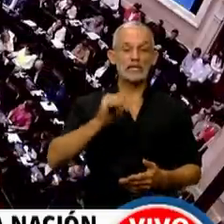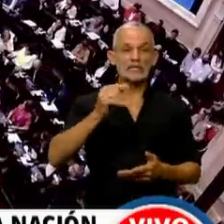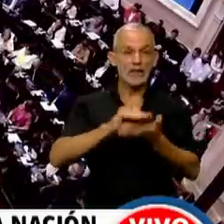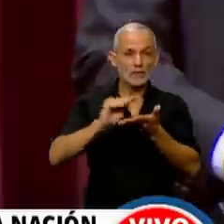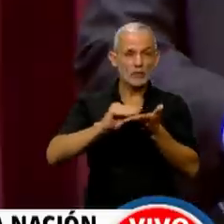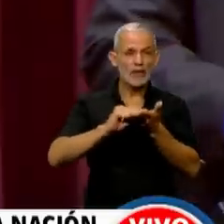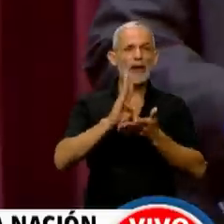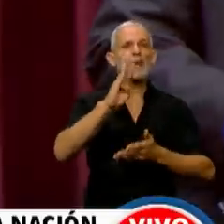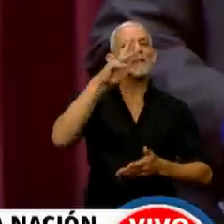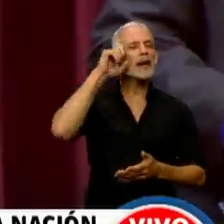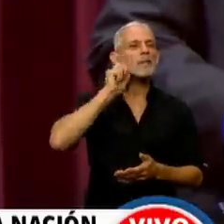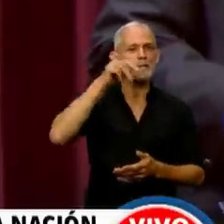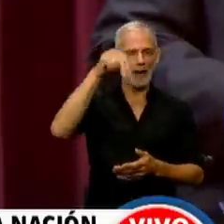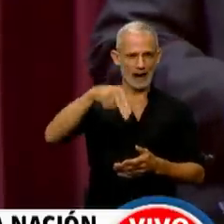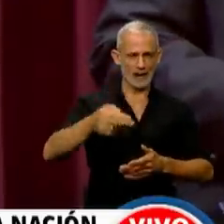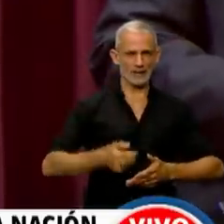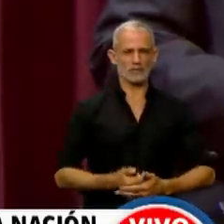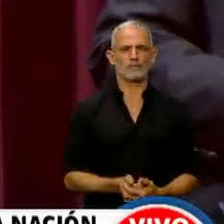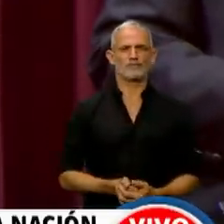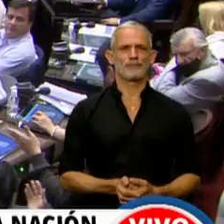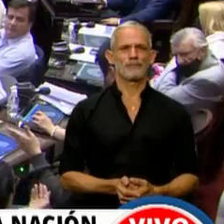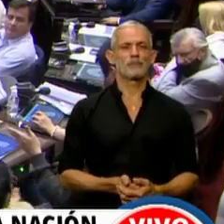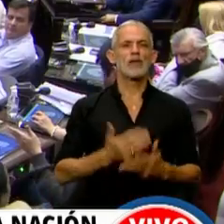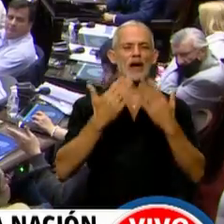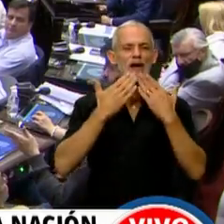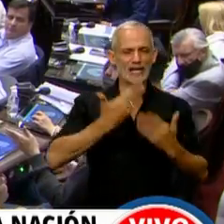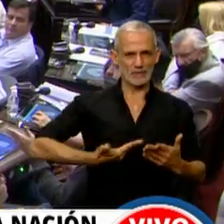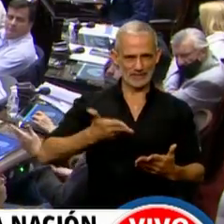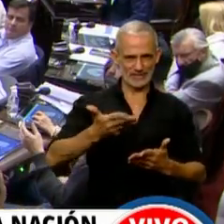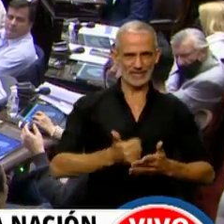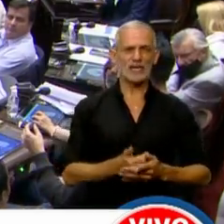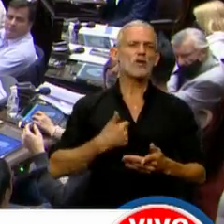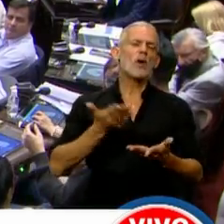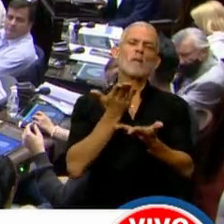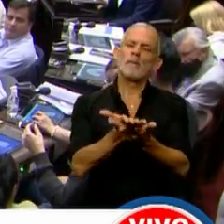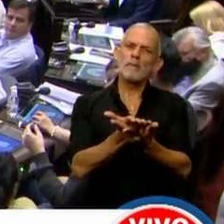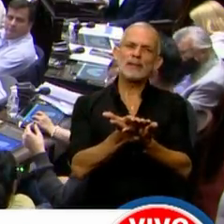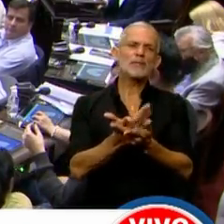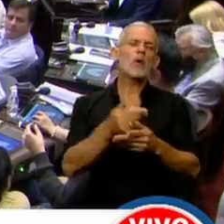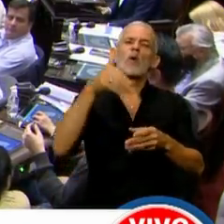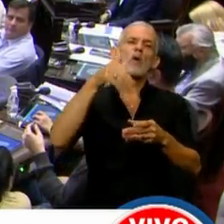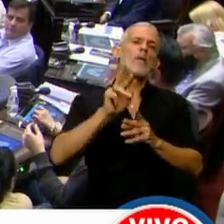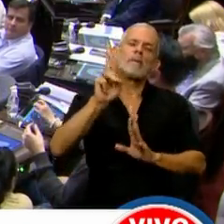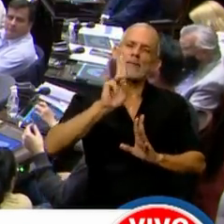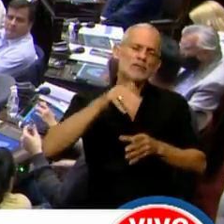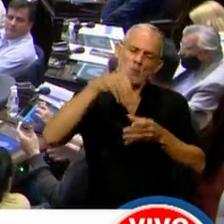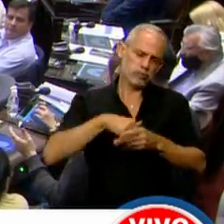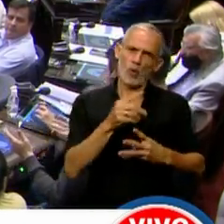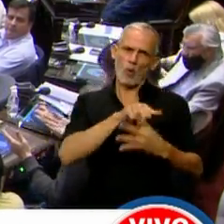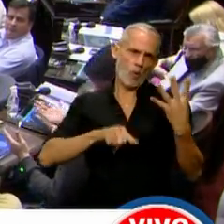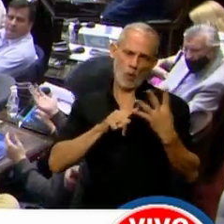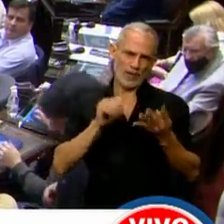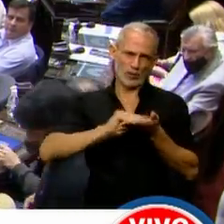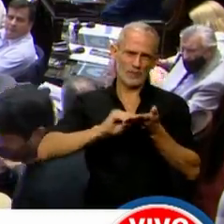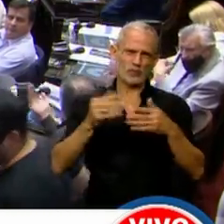diputada break man gracias señor presidente solicitamos permiso para obtener nos los cuatro diputados